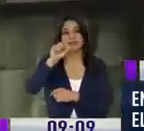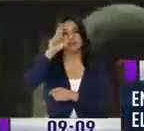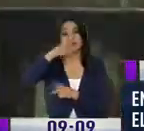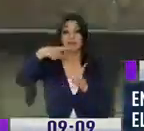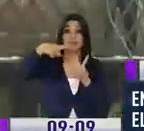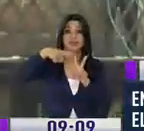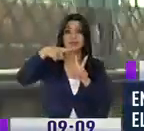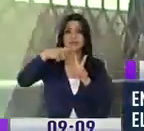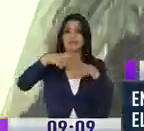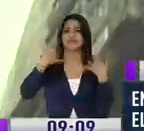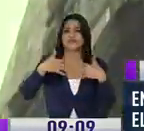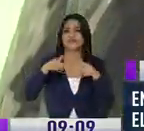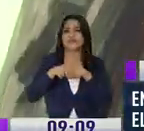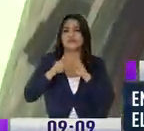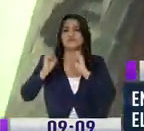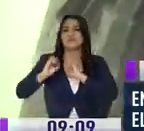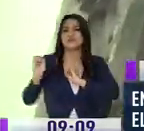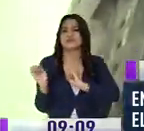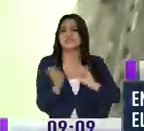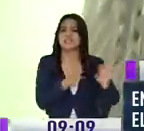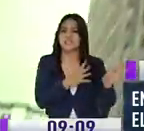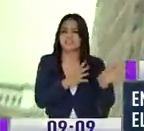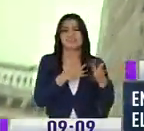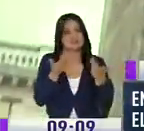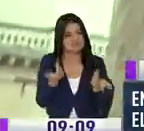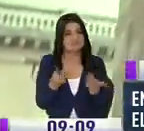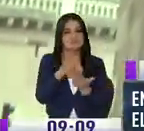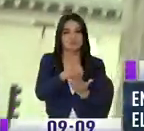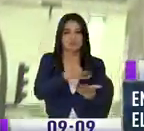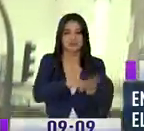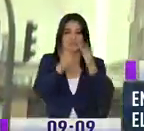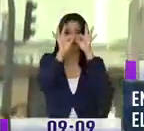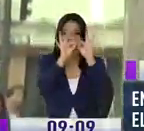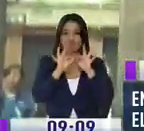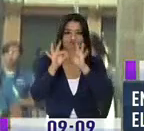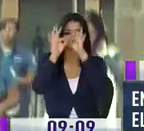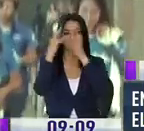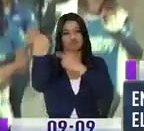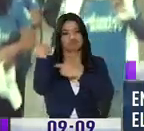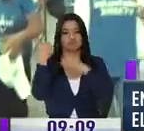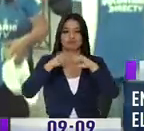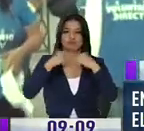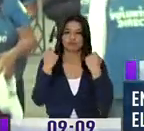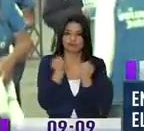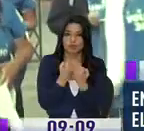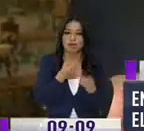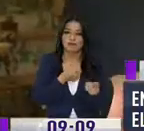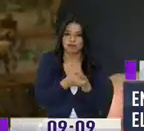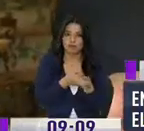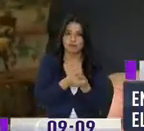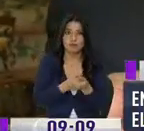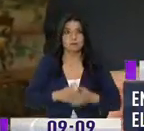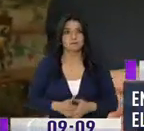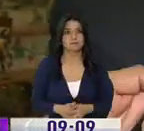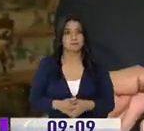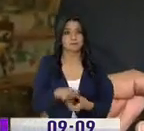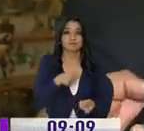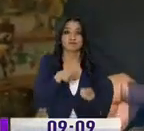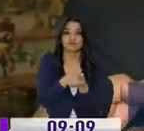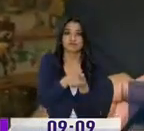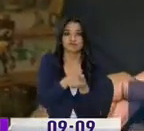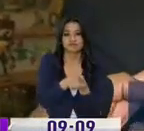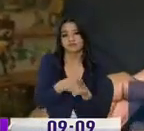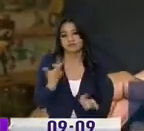milagro caído del cielo para estas monjitas, ejecutó su proyecto de responsabilidad social Piedra, Papel, Tijera. La contribución nuestra, más